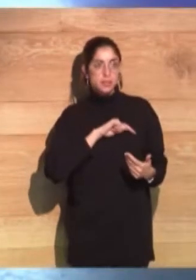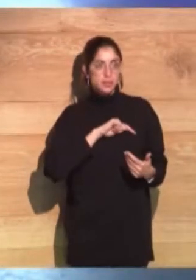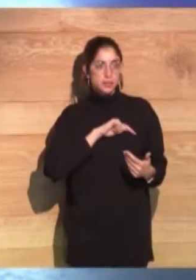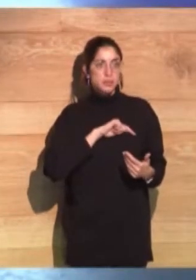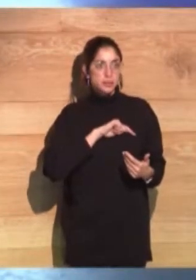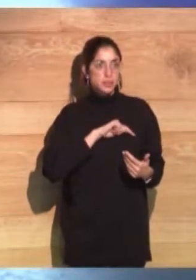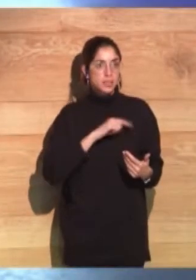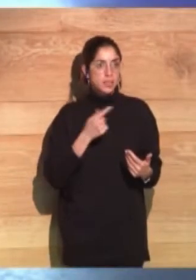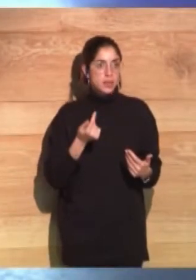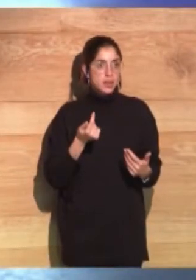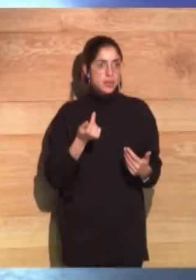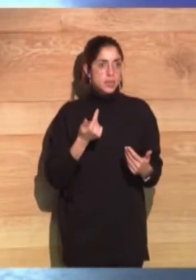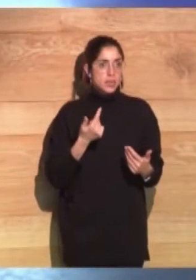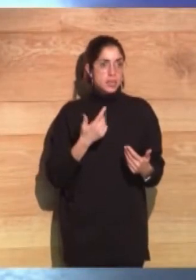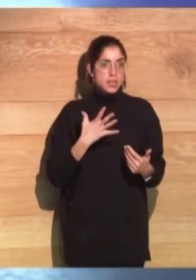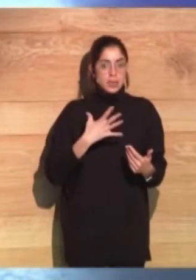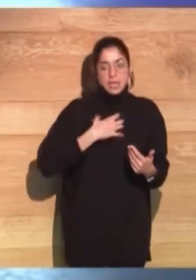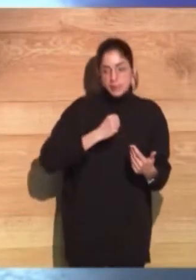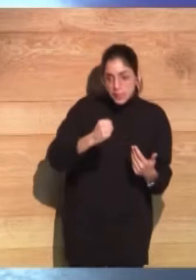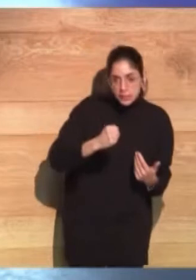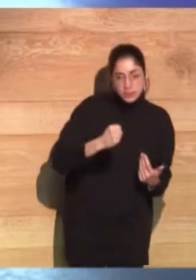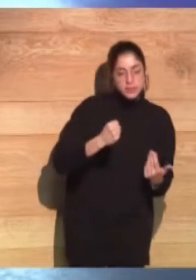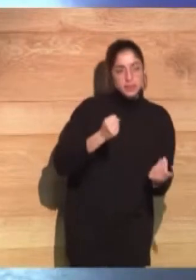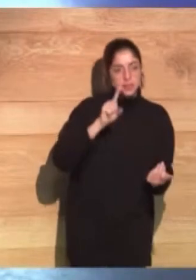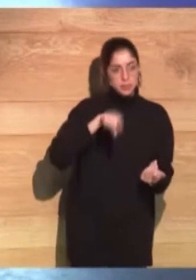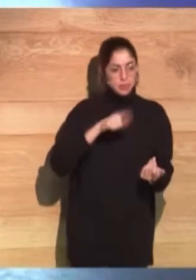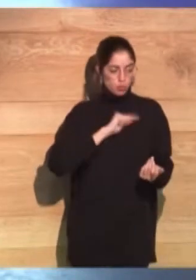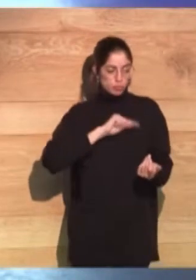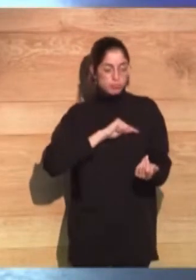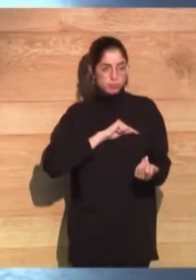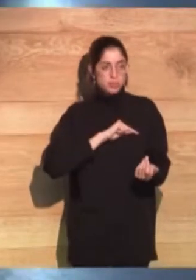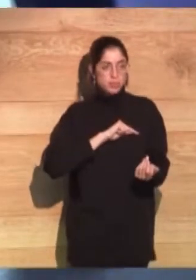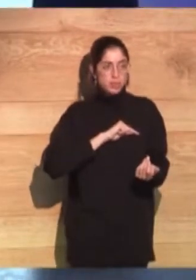mucho, la valentía de